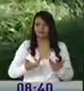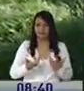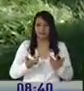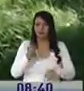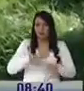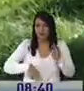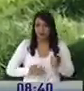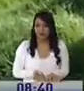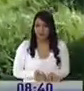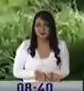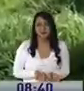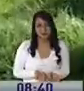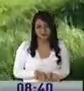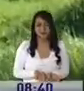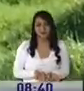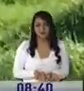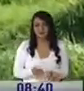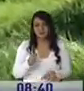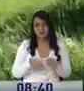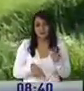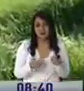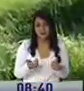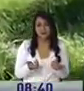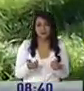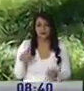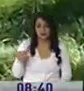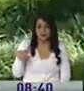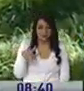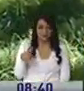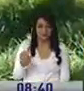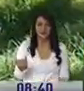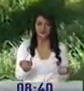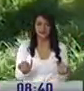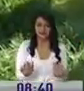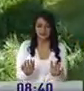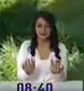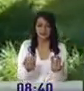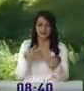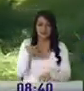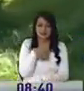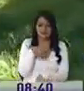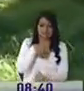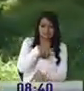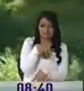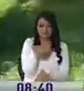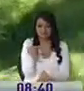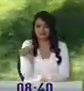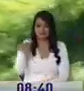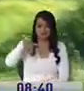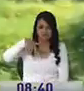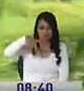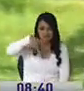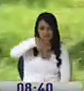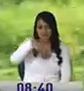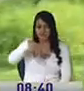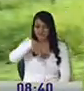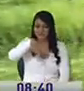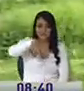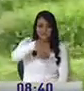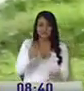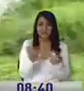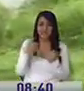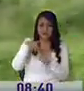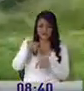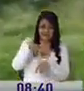todo eso pues no pueden ni siquiera movilizarse porque la hierba está tan crecida que pueden pueden enredarse en las